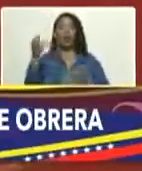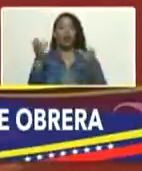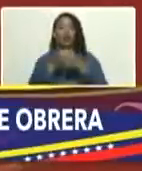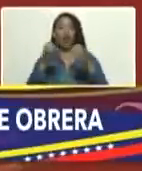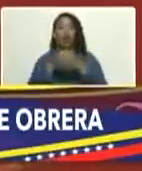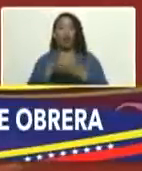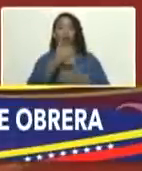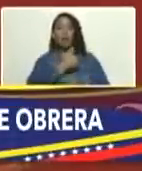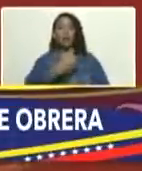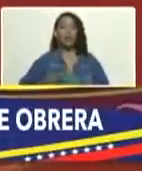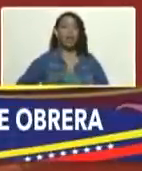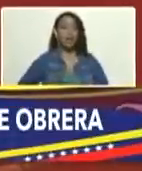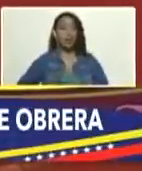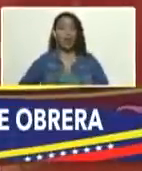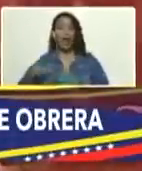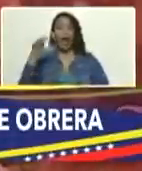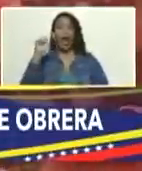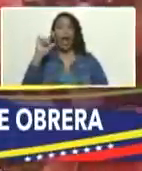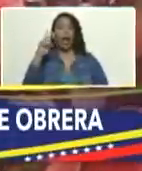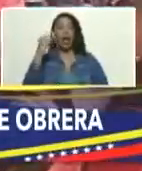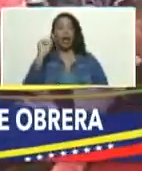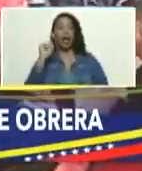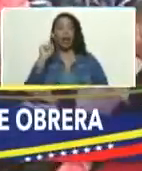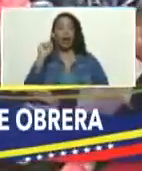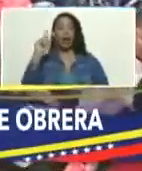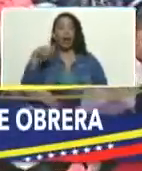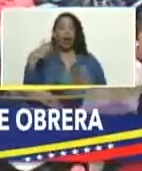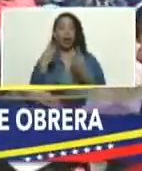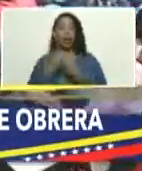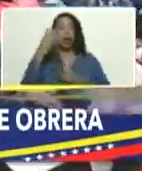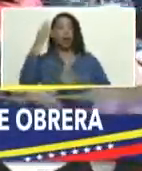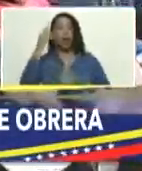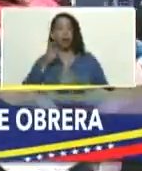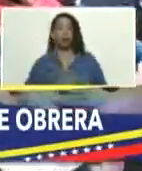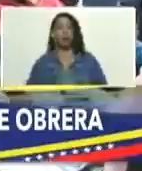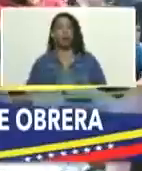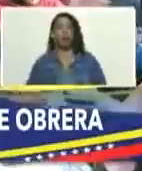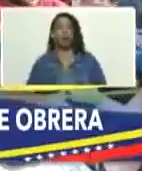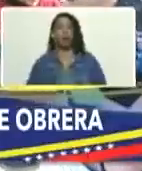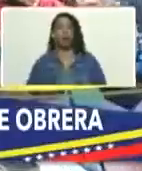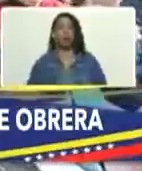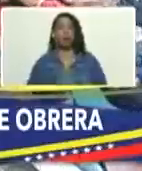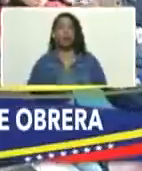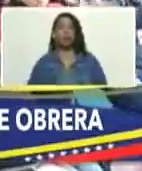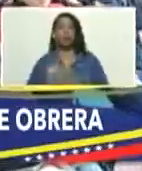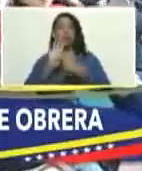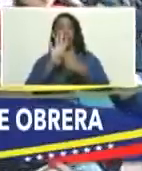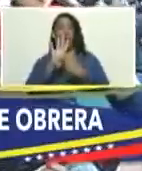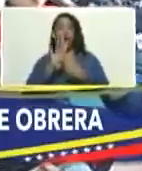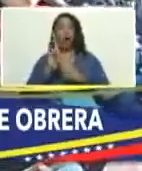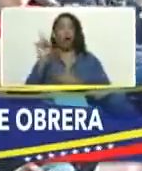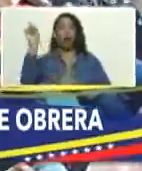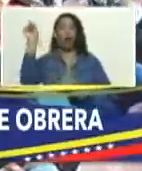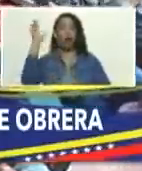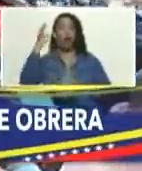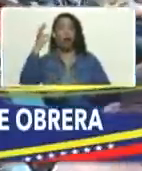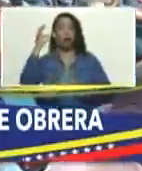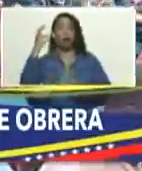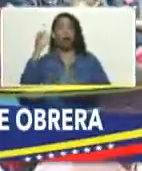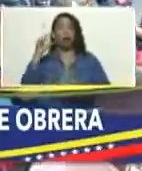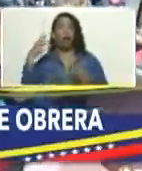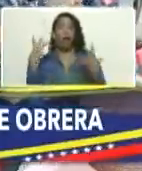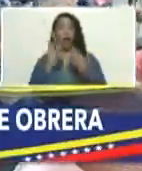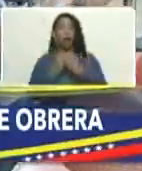Comisión Presidencial, Ali Rodríguez Araque, mi compañera María Grimán, la compañera Sandra Nieves por allá, el compañero